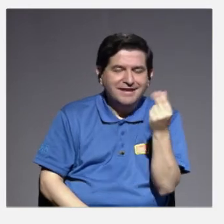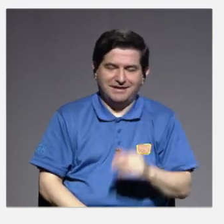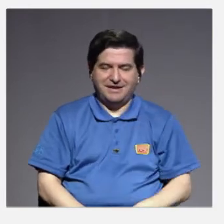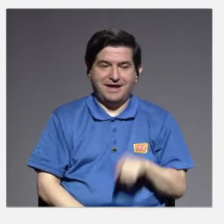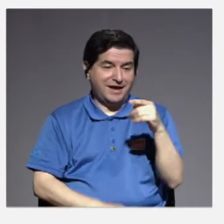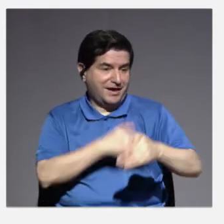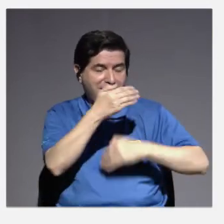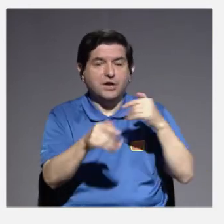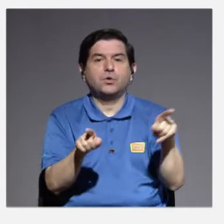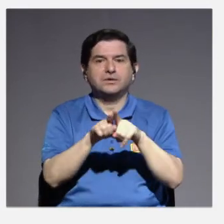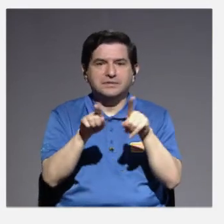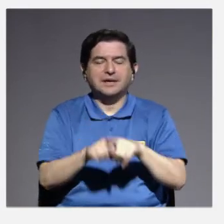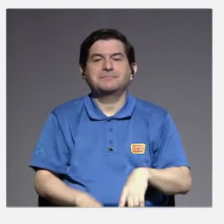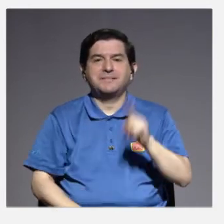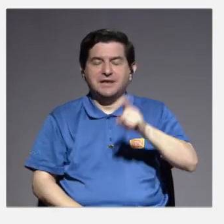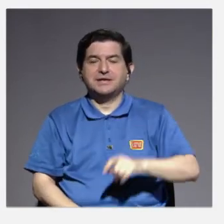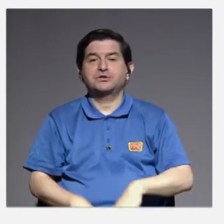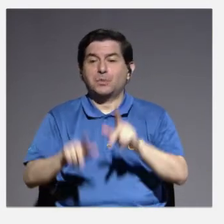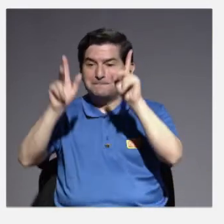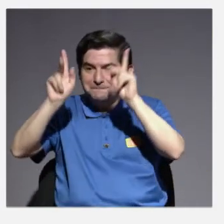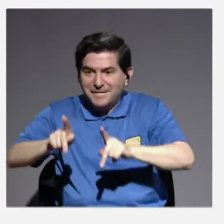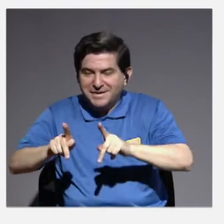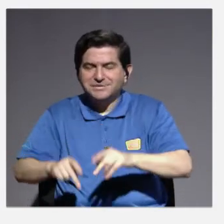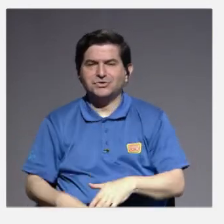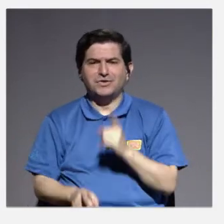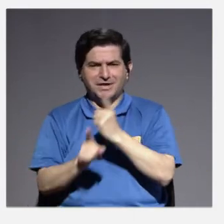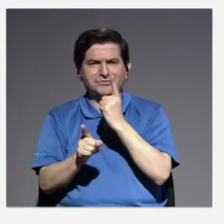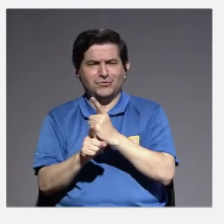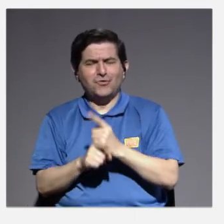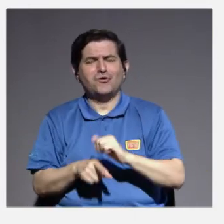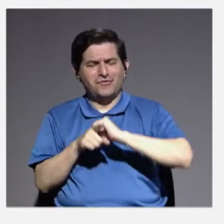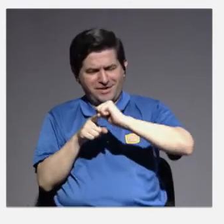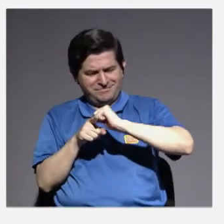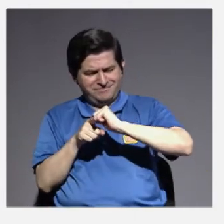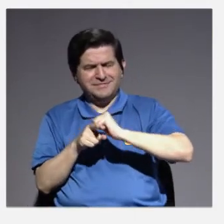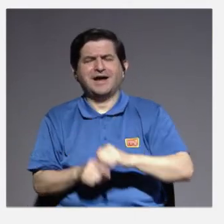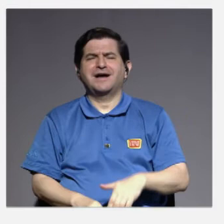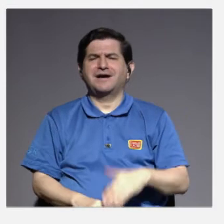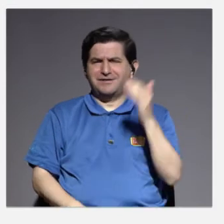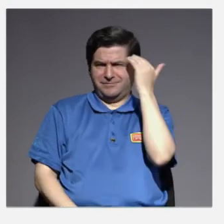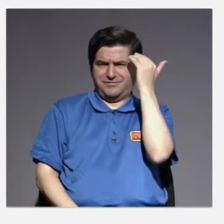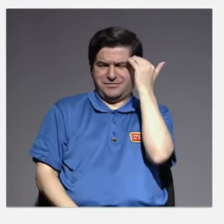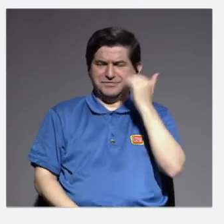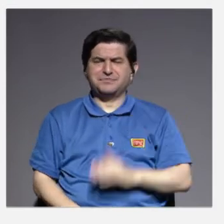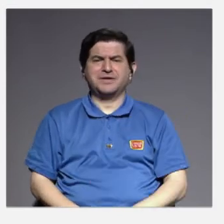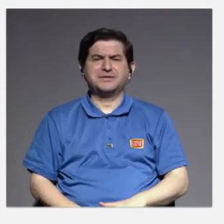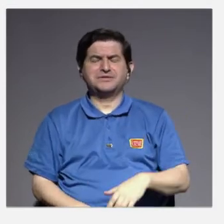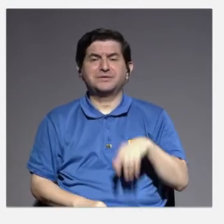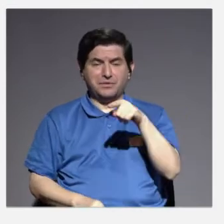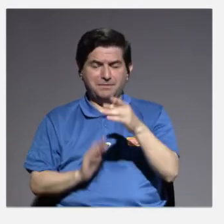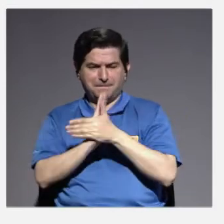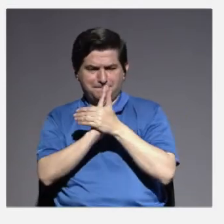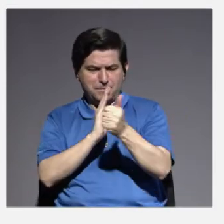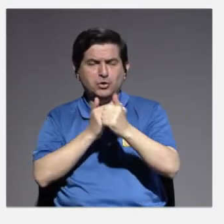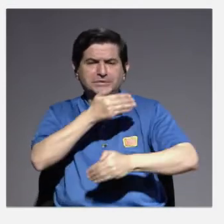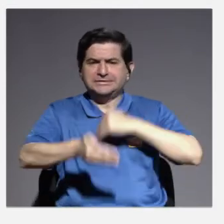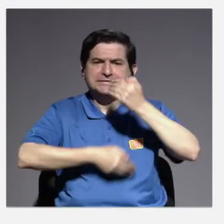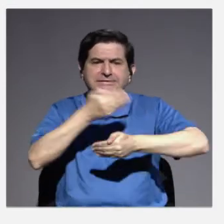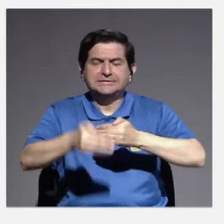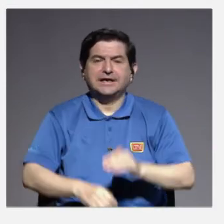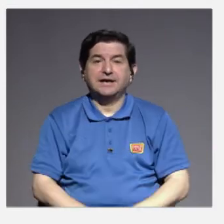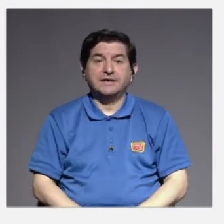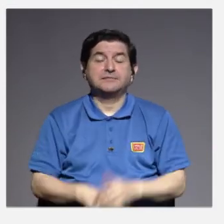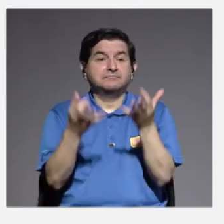estos procesos, sino que también ocupo capital humano que esté debidamente capacitado para poder potencializar estos procesos como tales. También